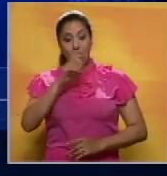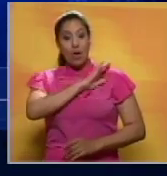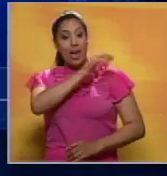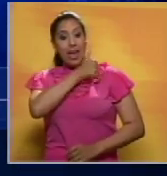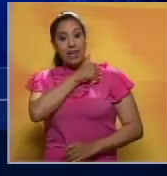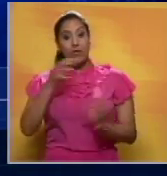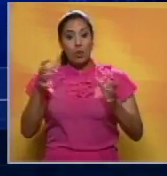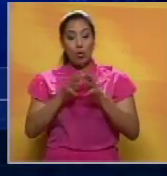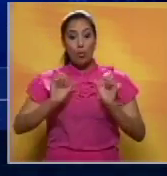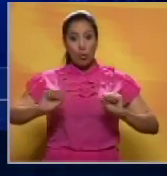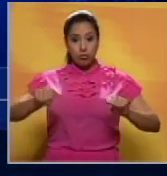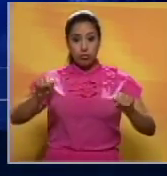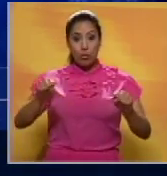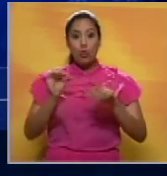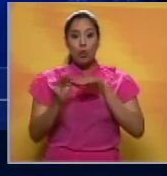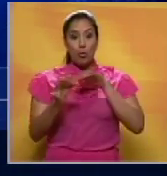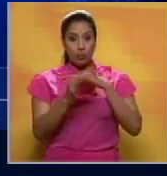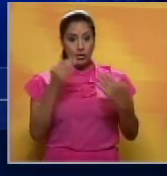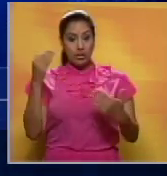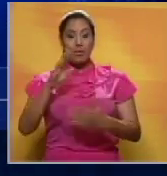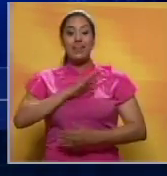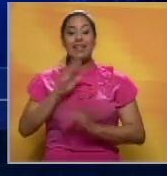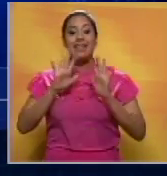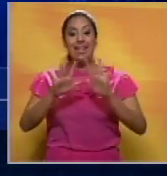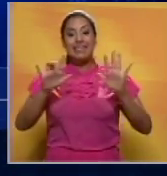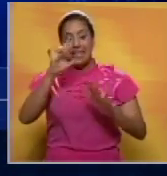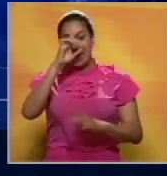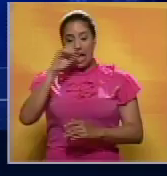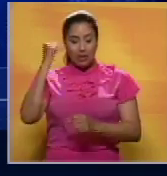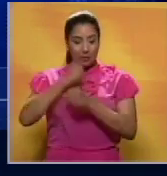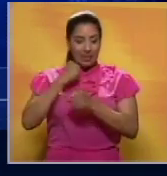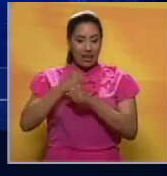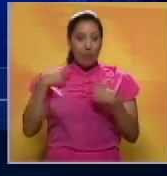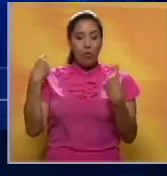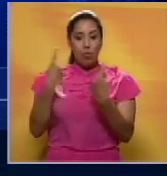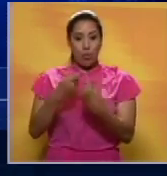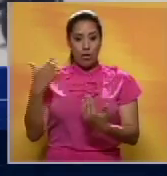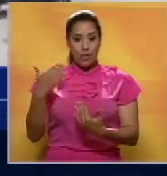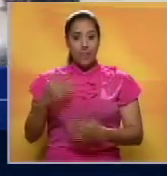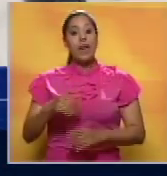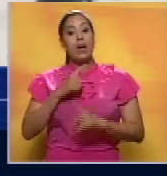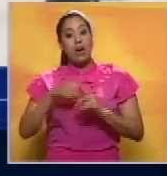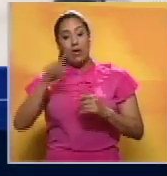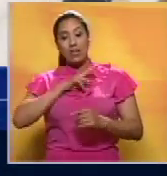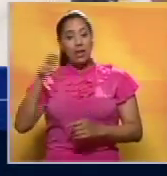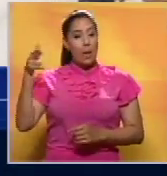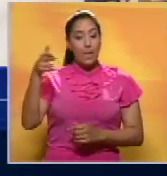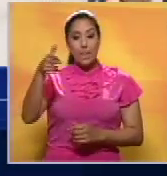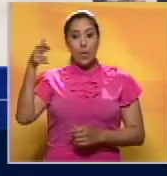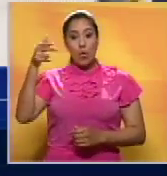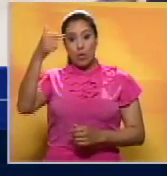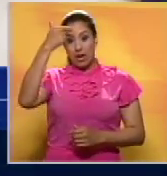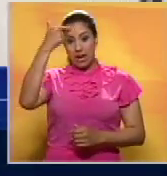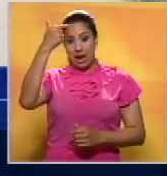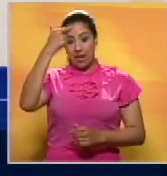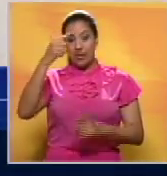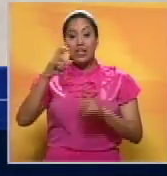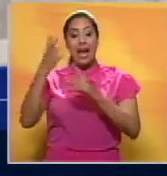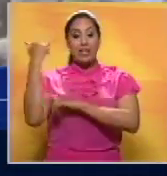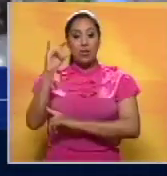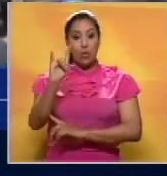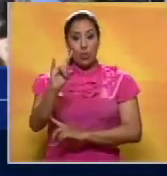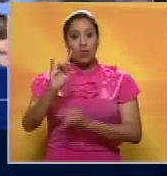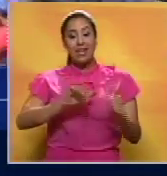jefe de brigada motorizada del municipio de Naguanagua y tenía 17 años en este cuerpo de seguridad. Recibió un disparo en la cabeza el